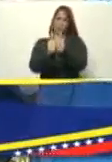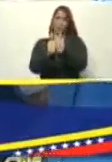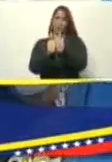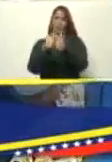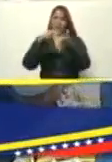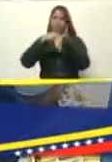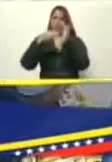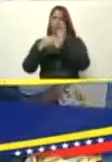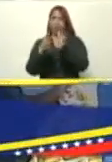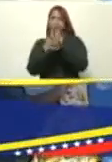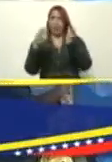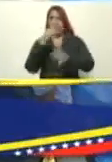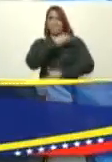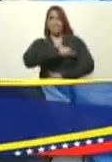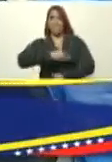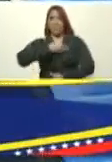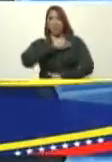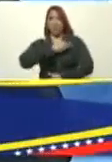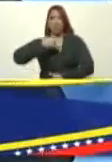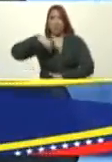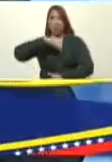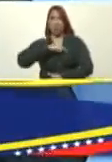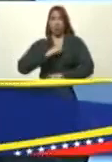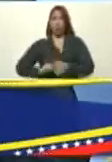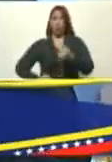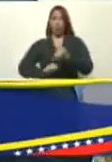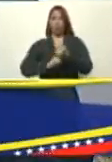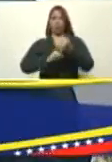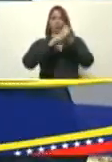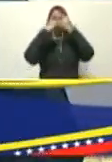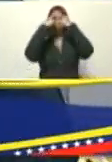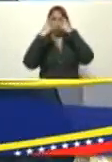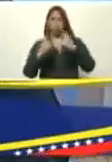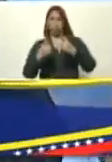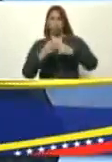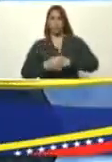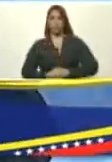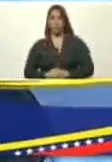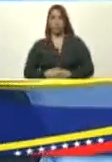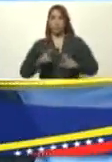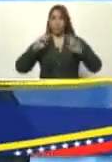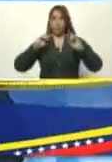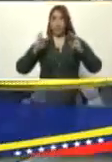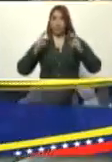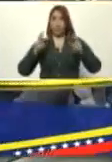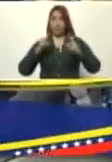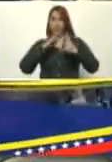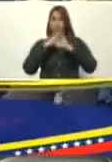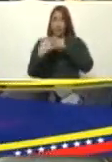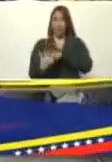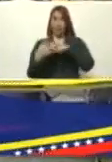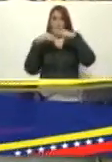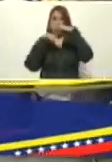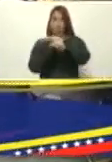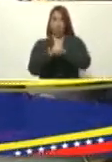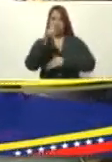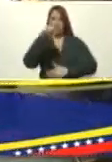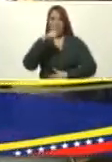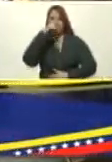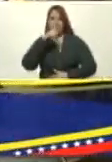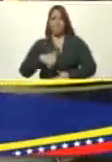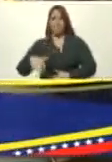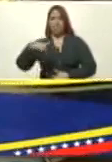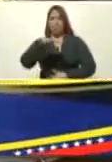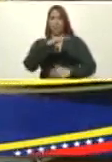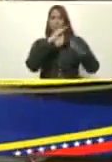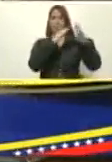sido la gran misión que hemos nosotros emprendido para que, bueno, en el ámbito barrio adentro, en los pueblos, en los